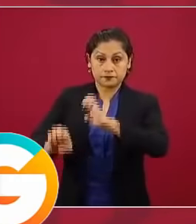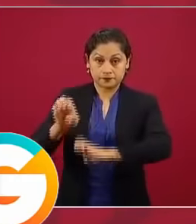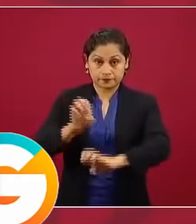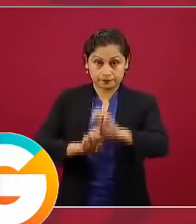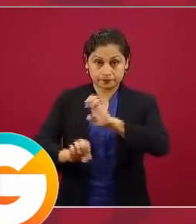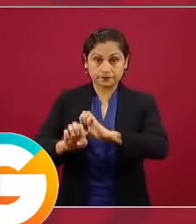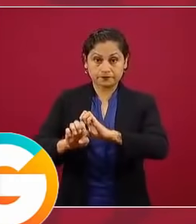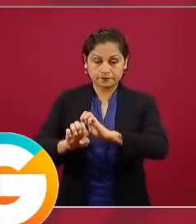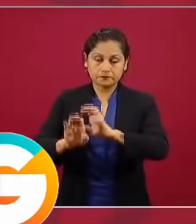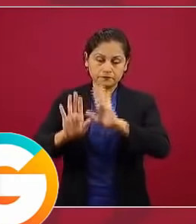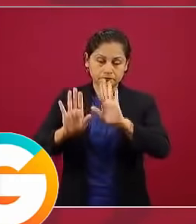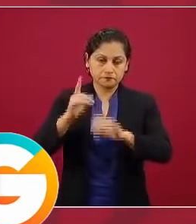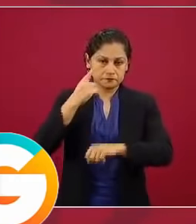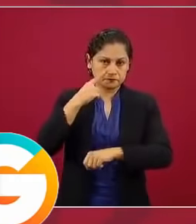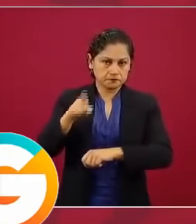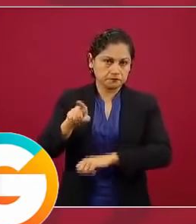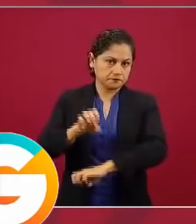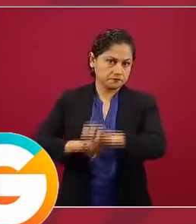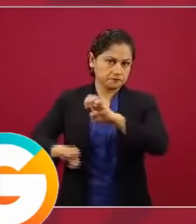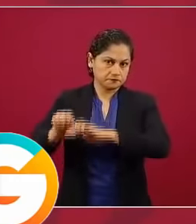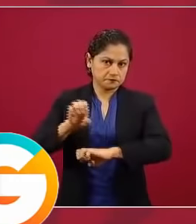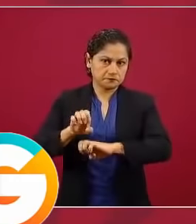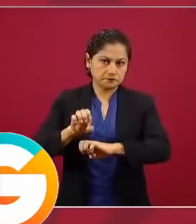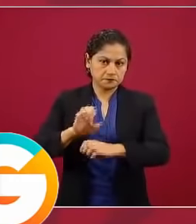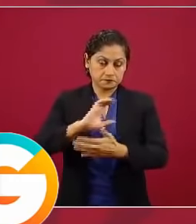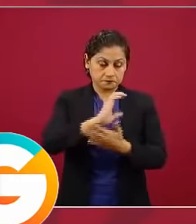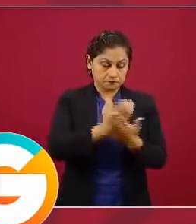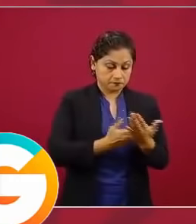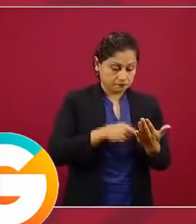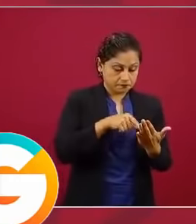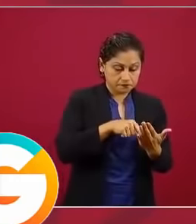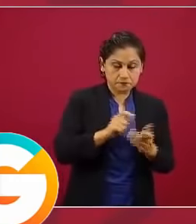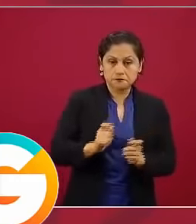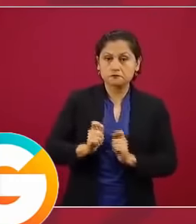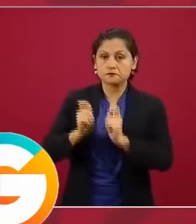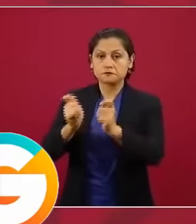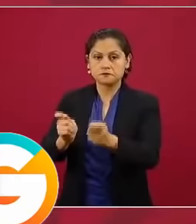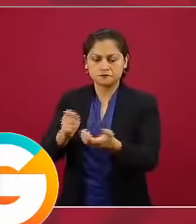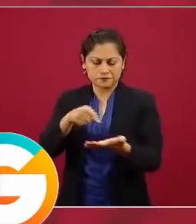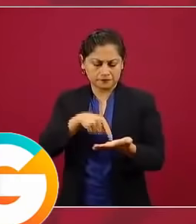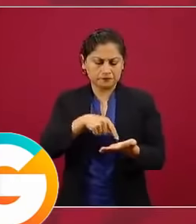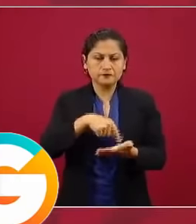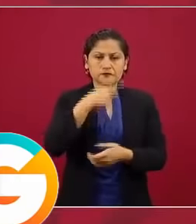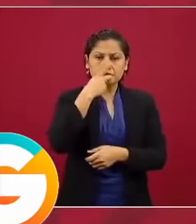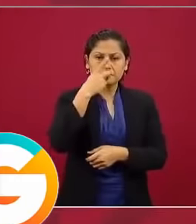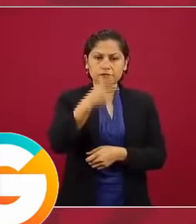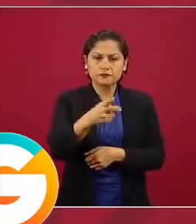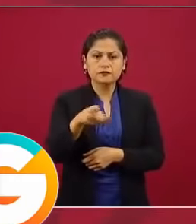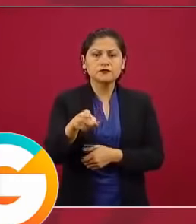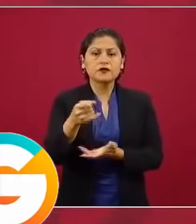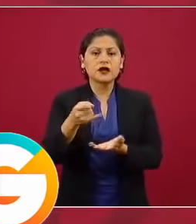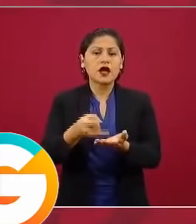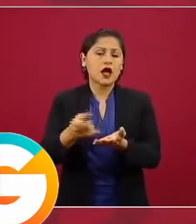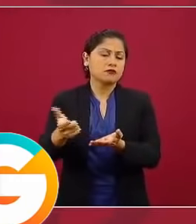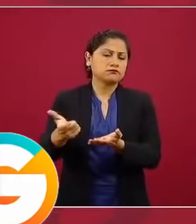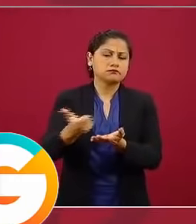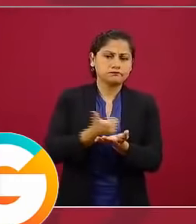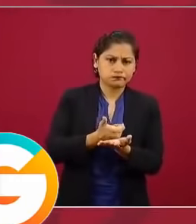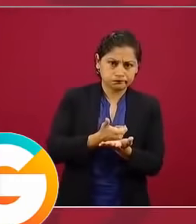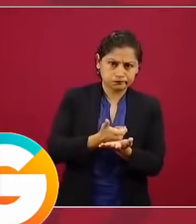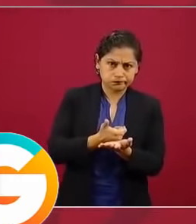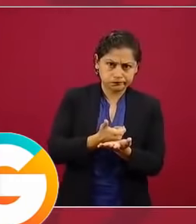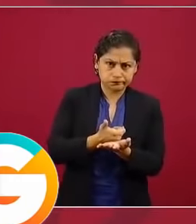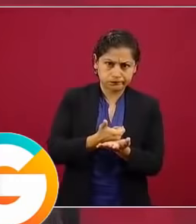a una empresa. En el contrato se establecía el pago de una tarifa